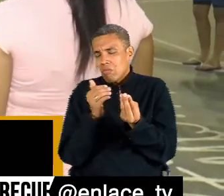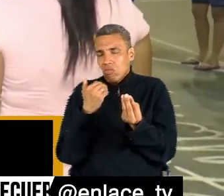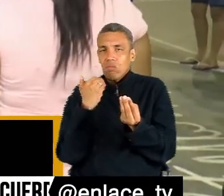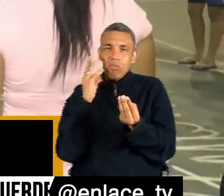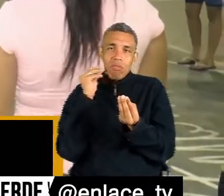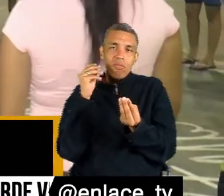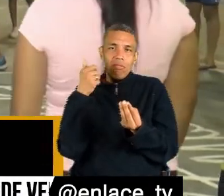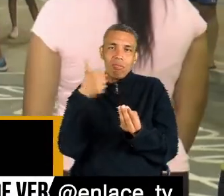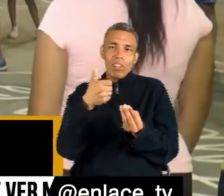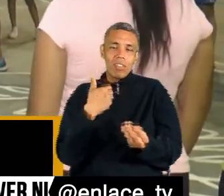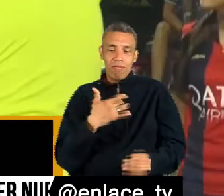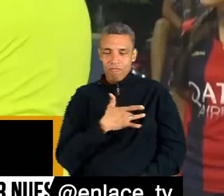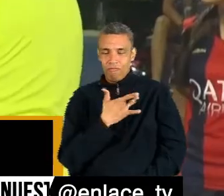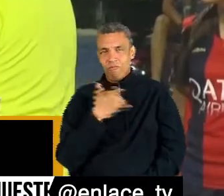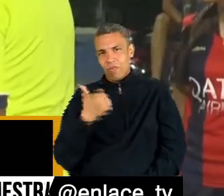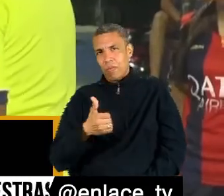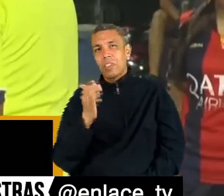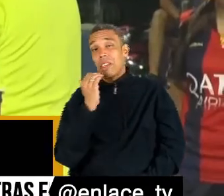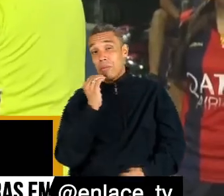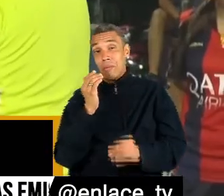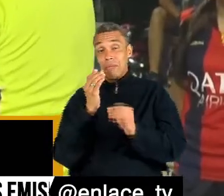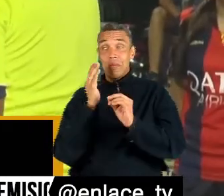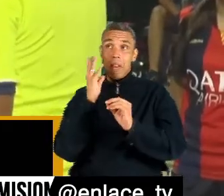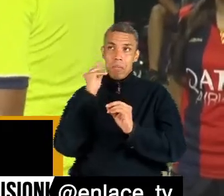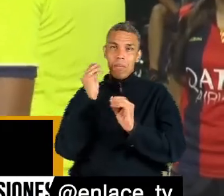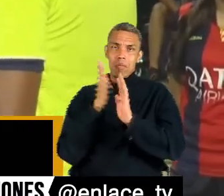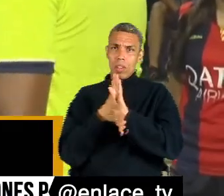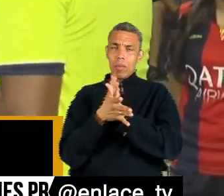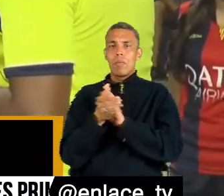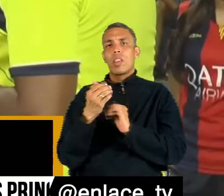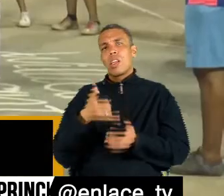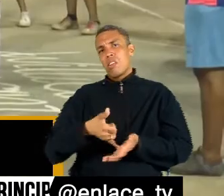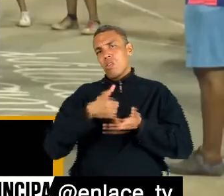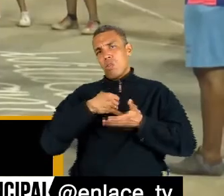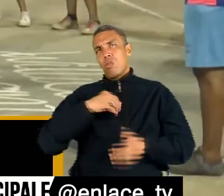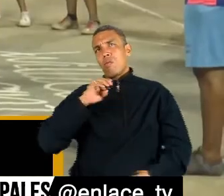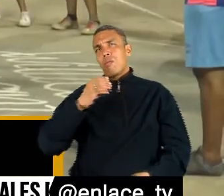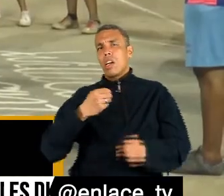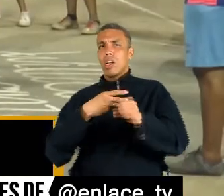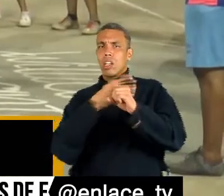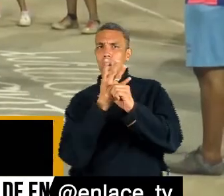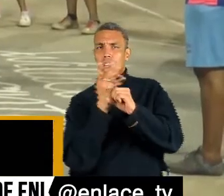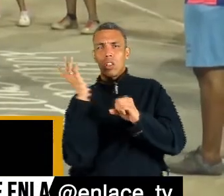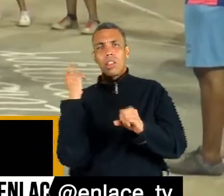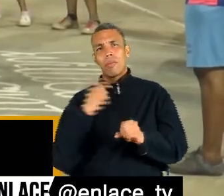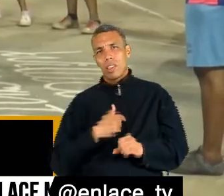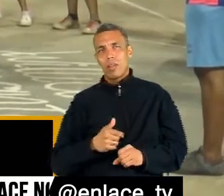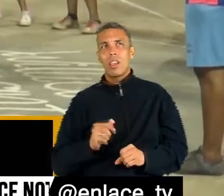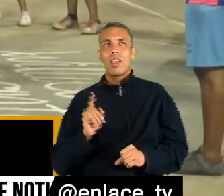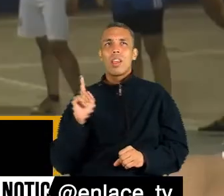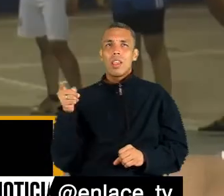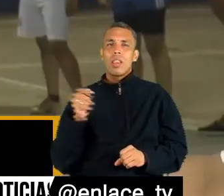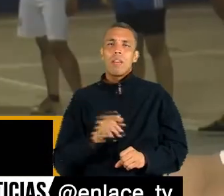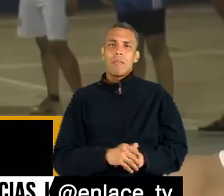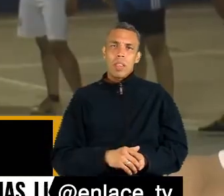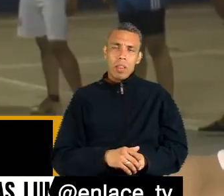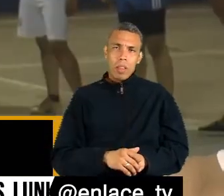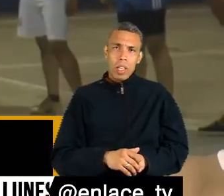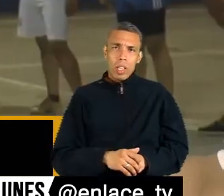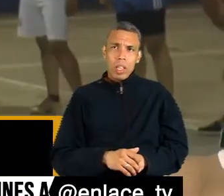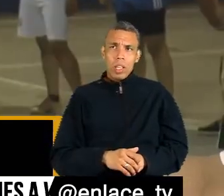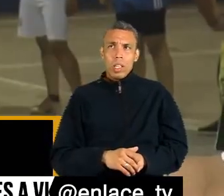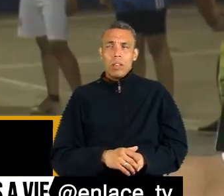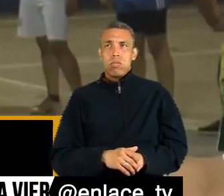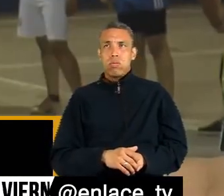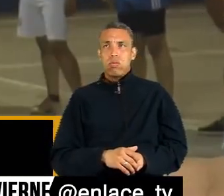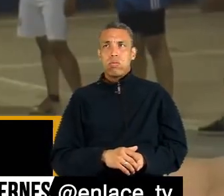grata. Pues he jugado en la Copa Claro, en Tunja, Copa Claro el año pasado también